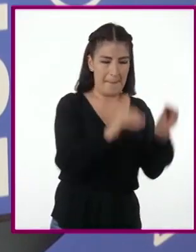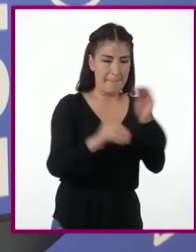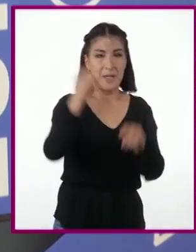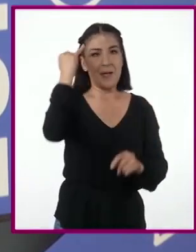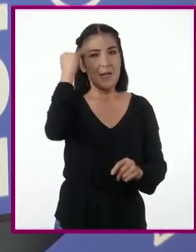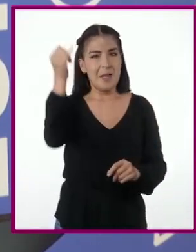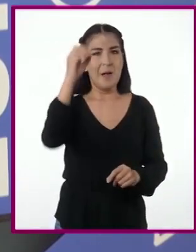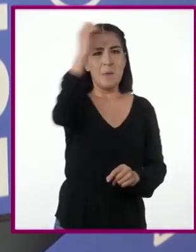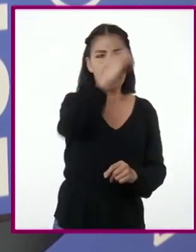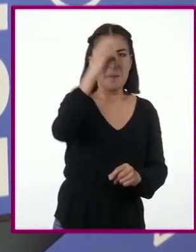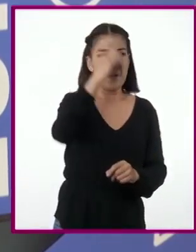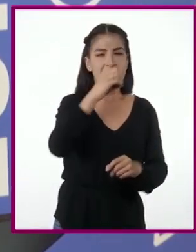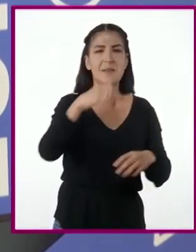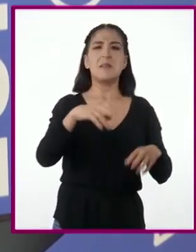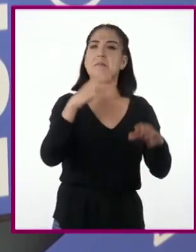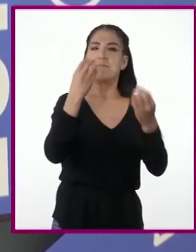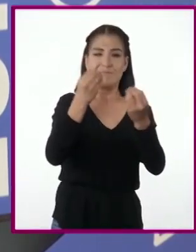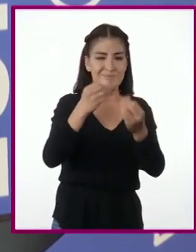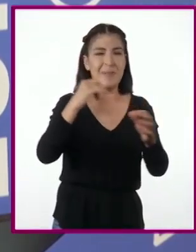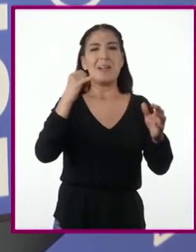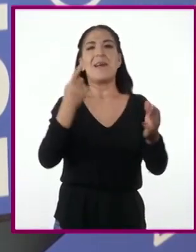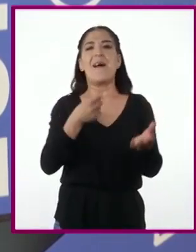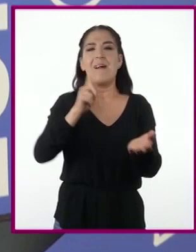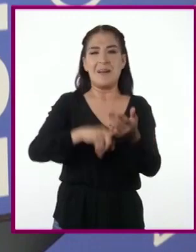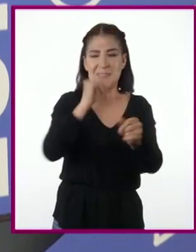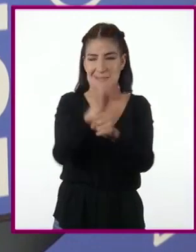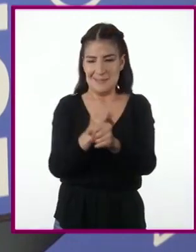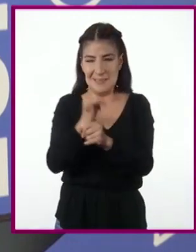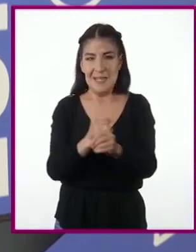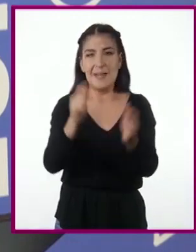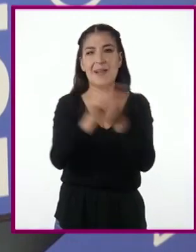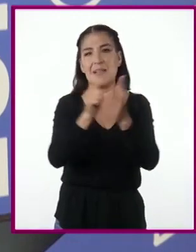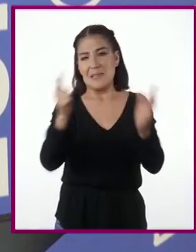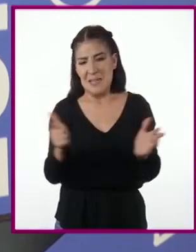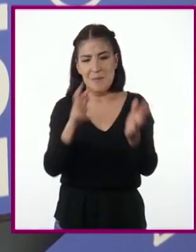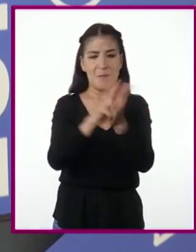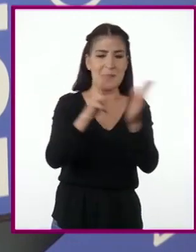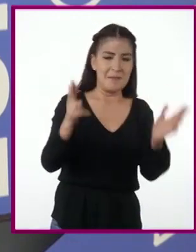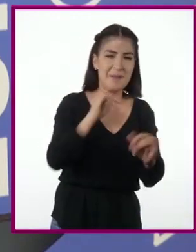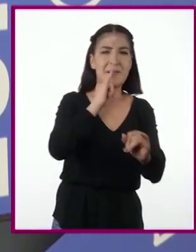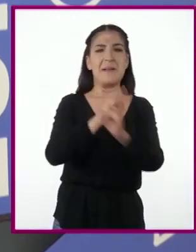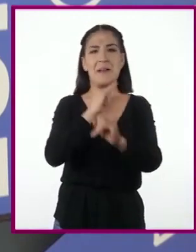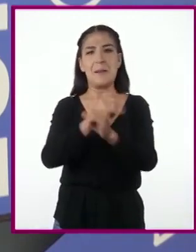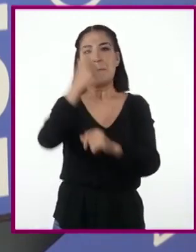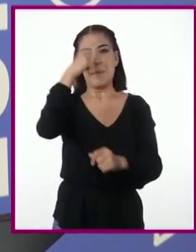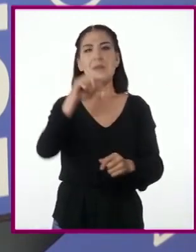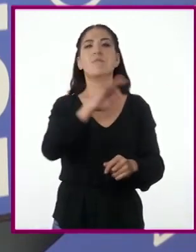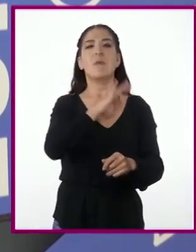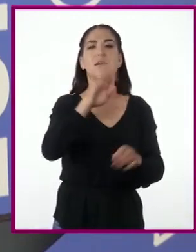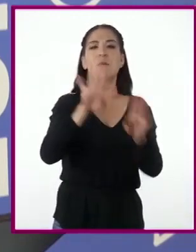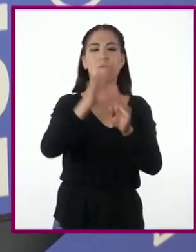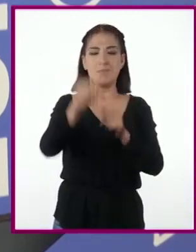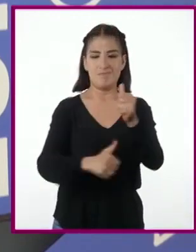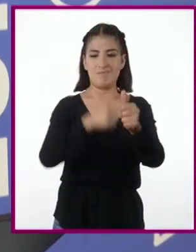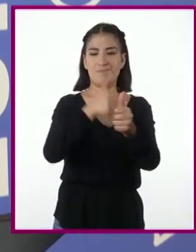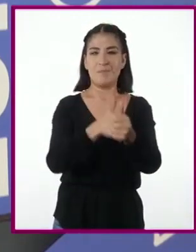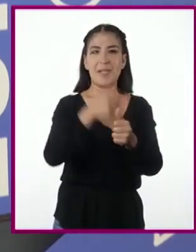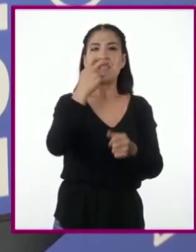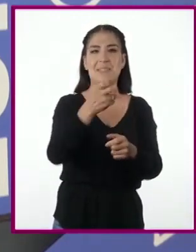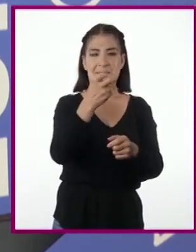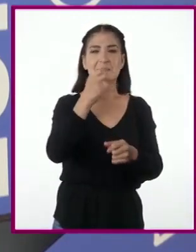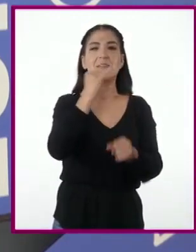se documentan en diversas fuentes de información para poder respaldar sus argumentos. En estos